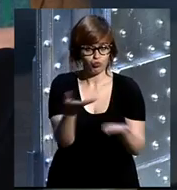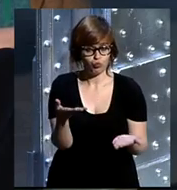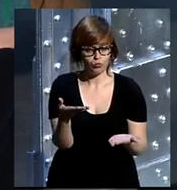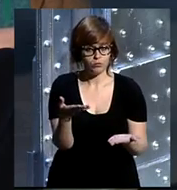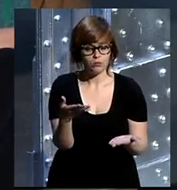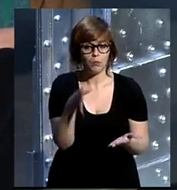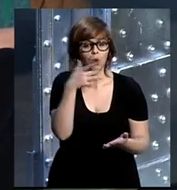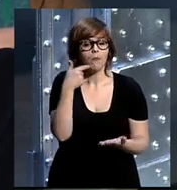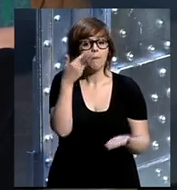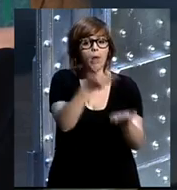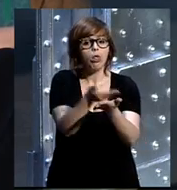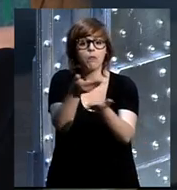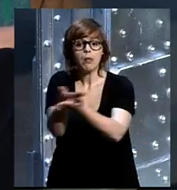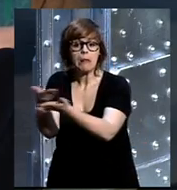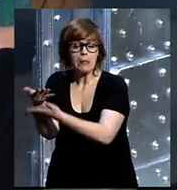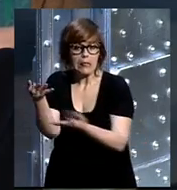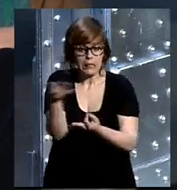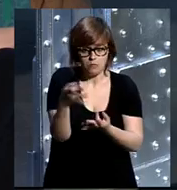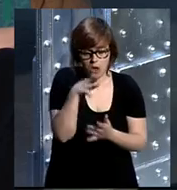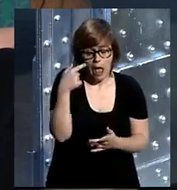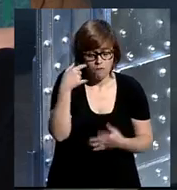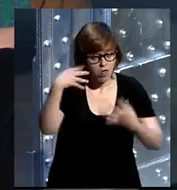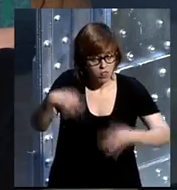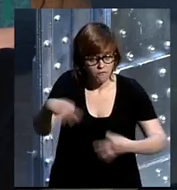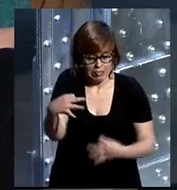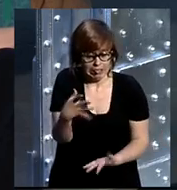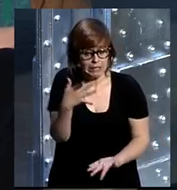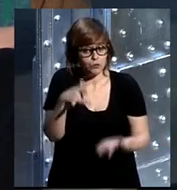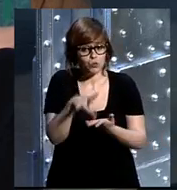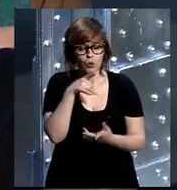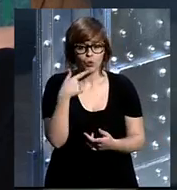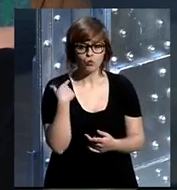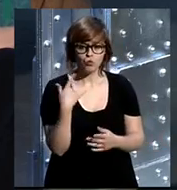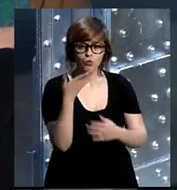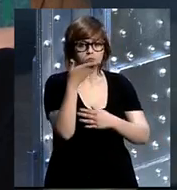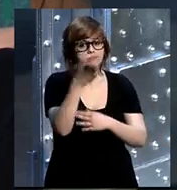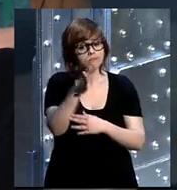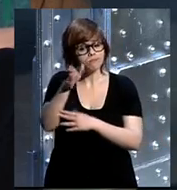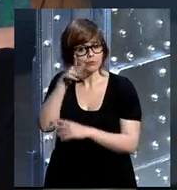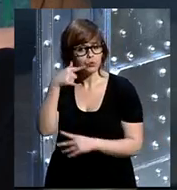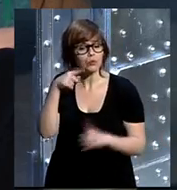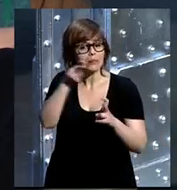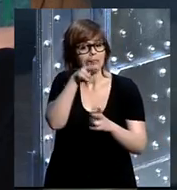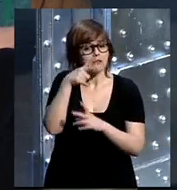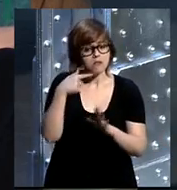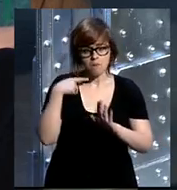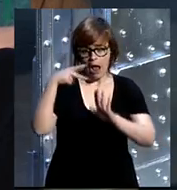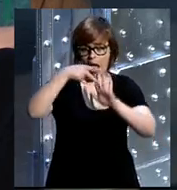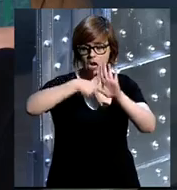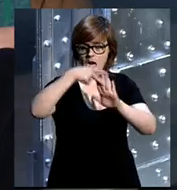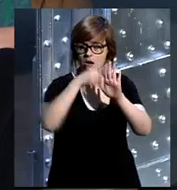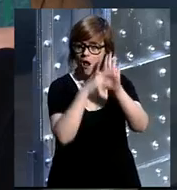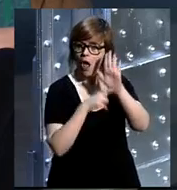¿qué se les puedo pedir? Y de verdad, porque yo estoy siguiendo las posiciones que está habiendo sobre el reglamento por parte de los asociaciones de